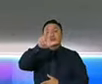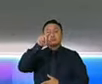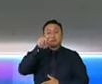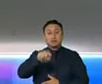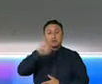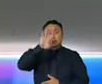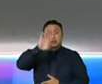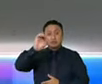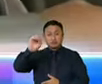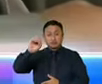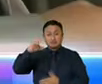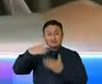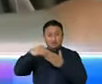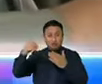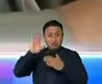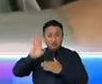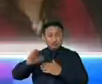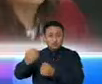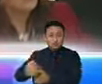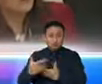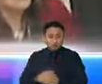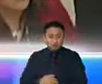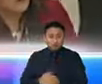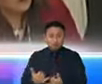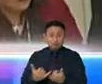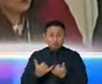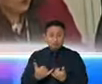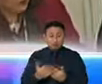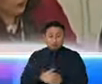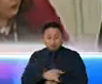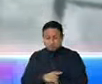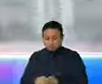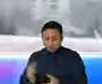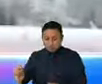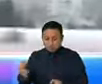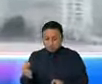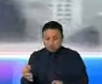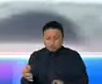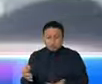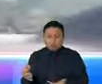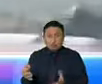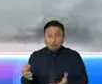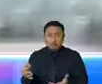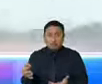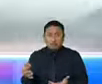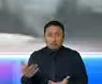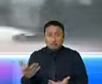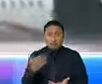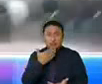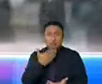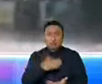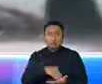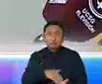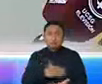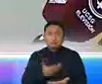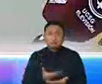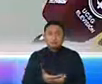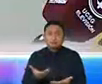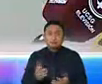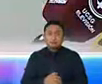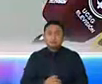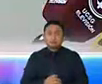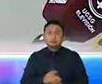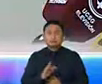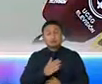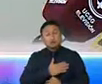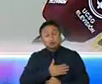$23,400 por este informe, del cual no se habría establecido la documentación que sustente su emisión y presentación. Yo